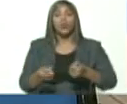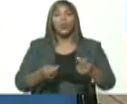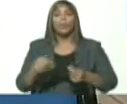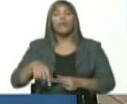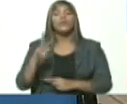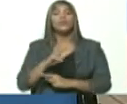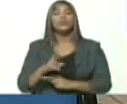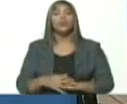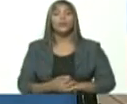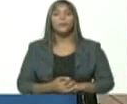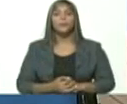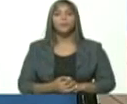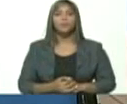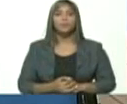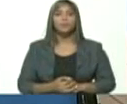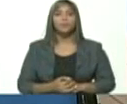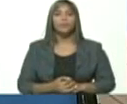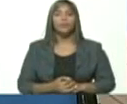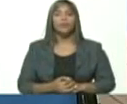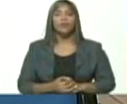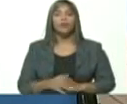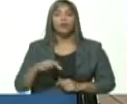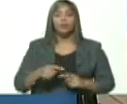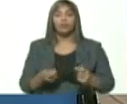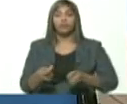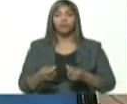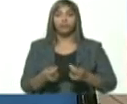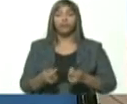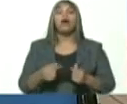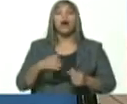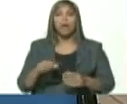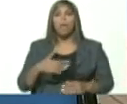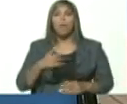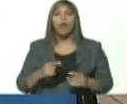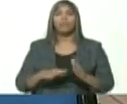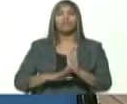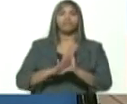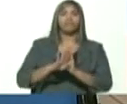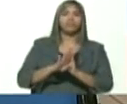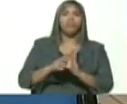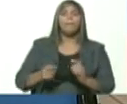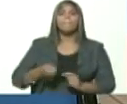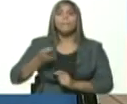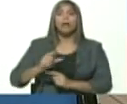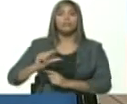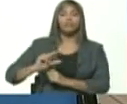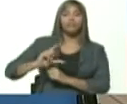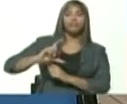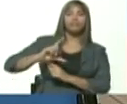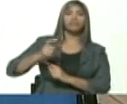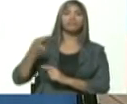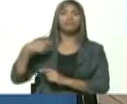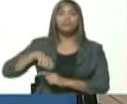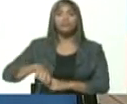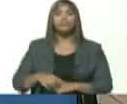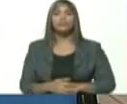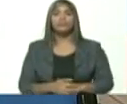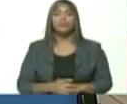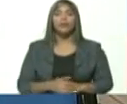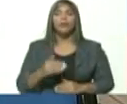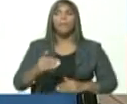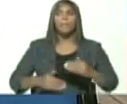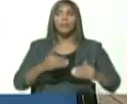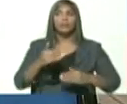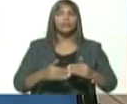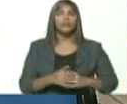la recuperación económica recuperaremos el crecimiento, la expansión del ingreso. Y paso a paso recuperaremos el ingreso de